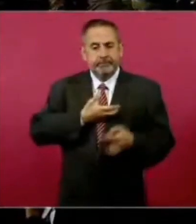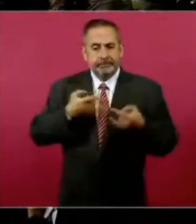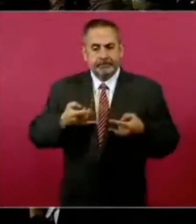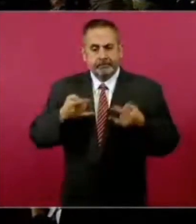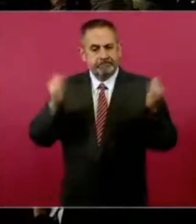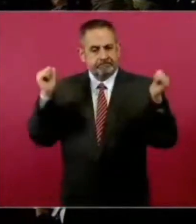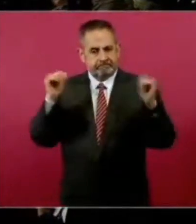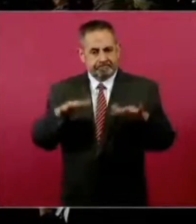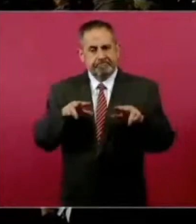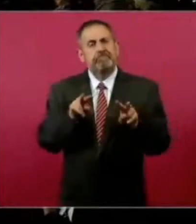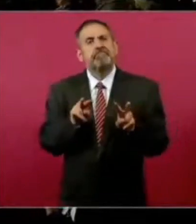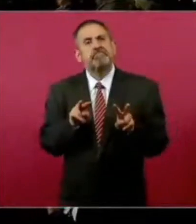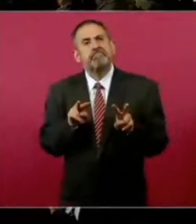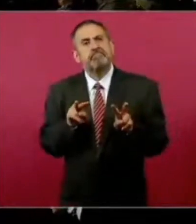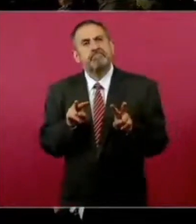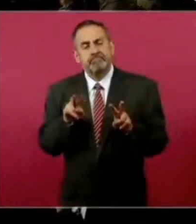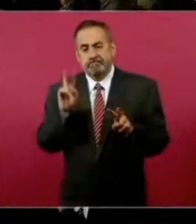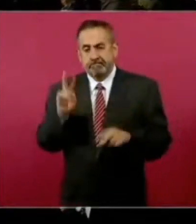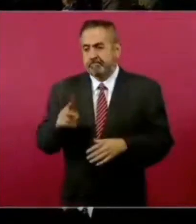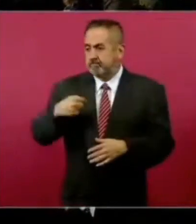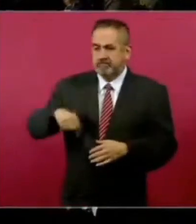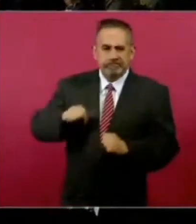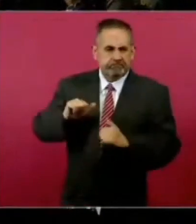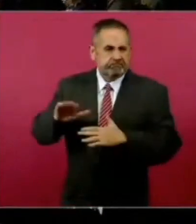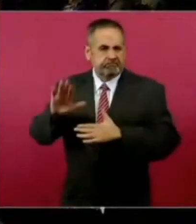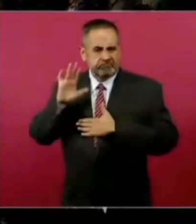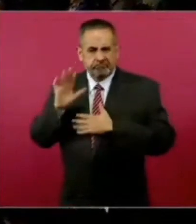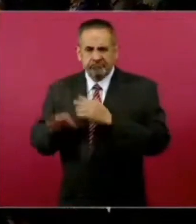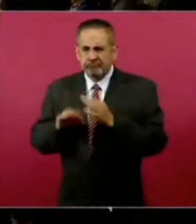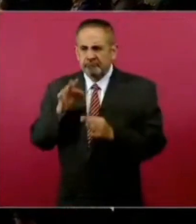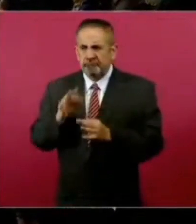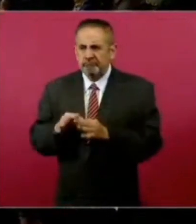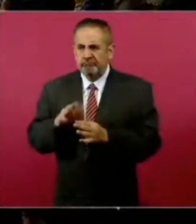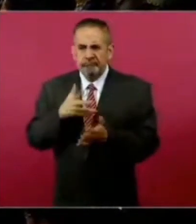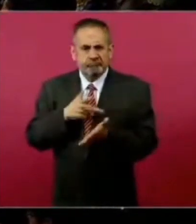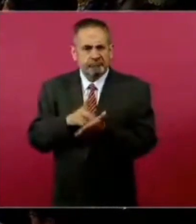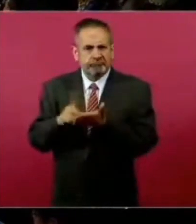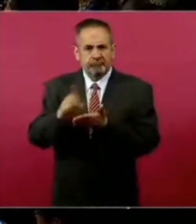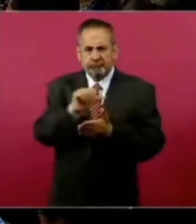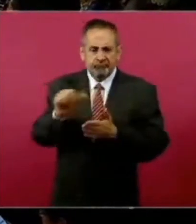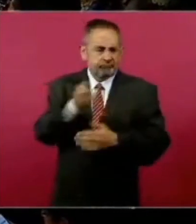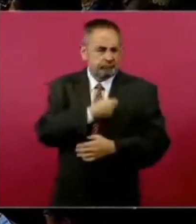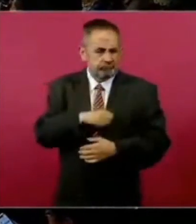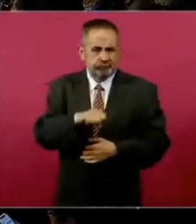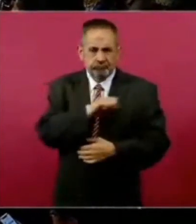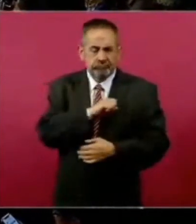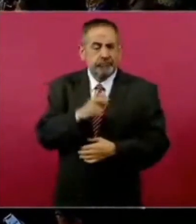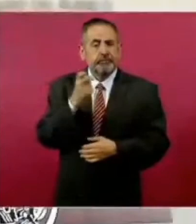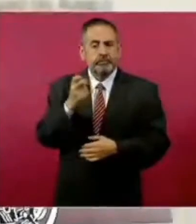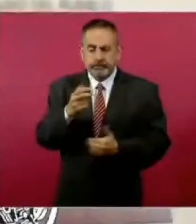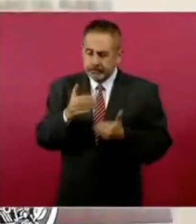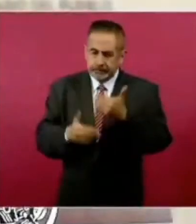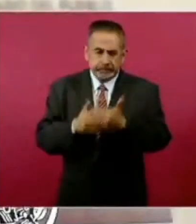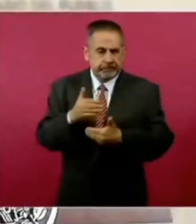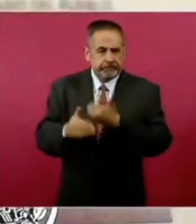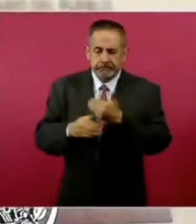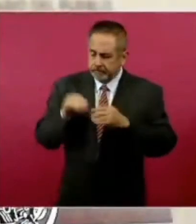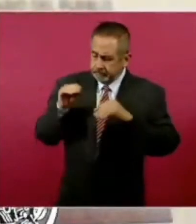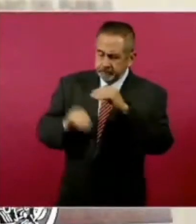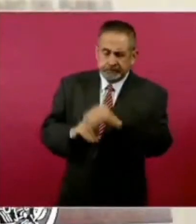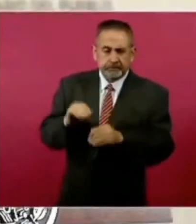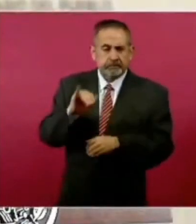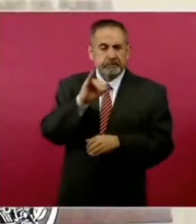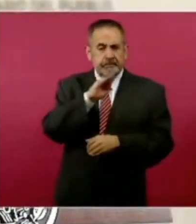que estamos comprometidos a convertir en realidad el derecho a la salud por ello avanza el plan